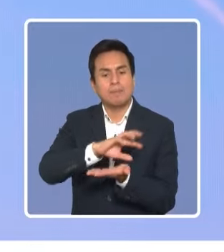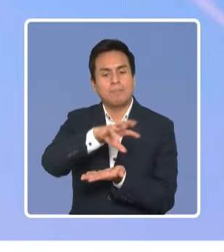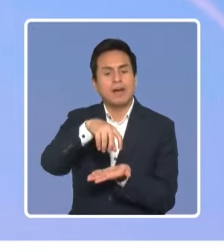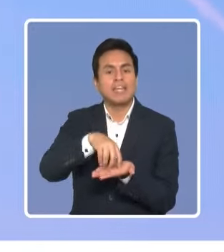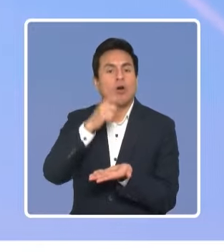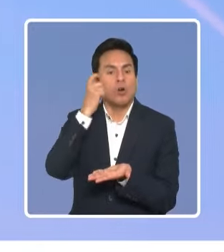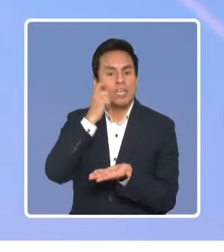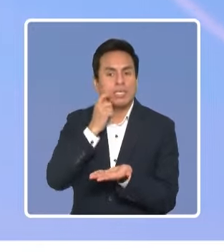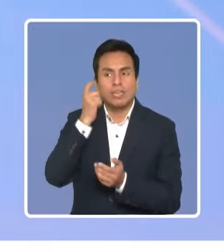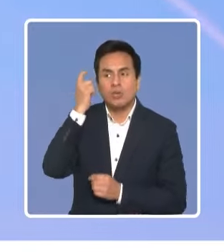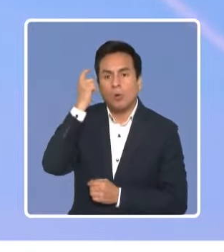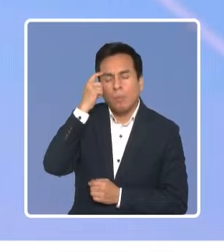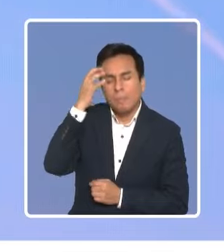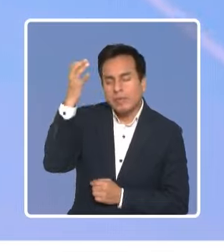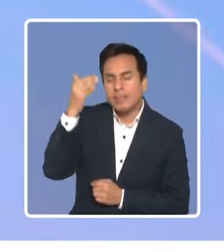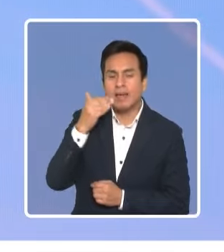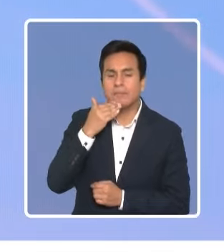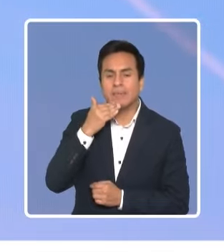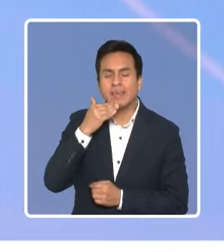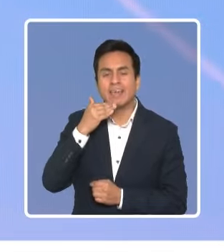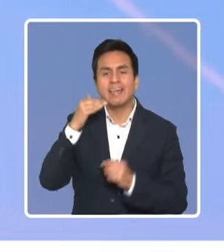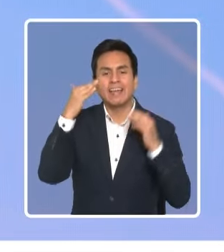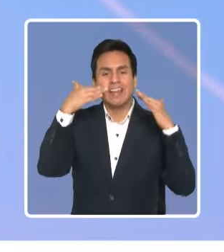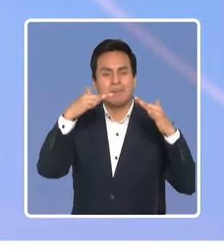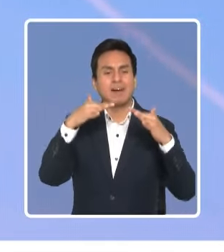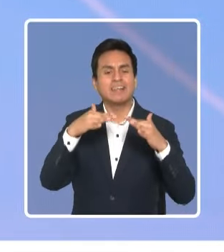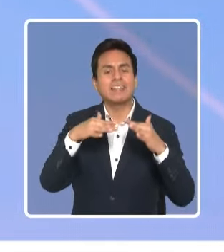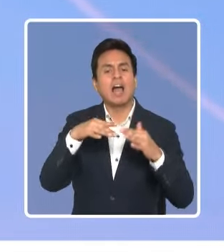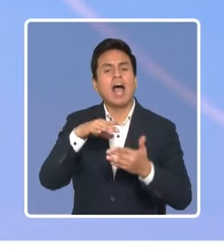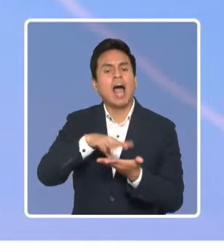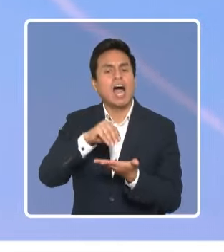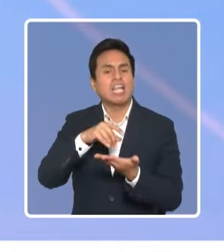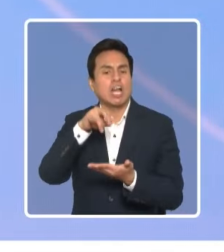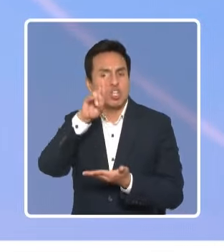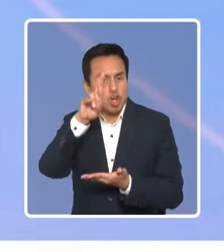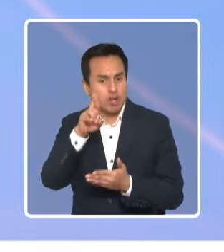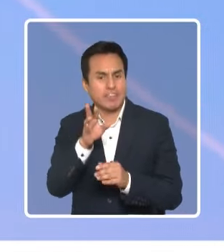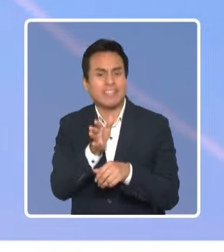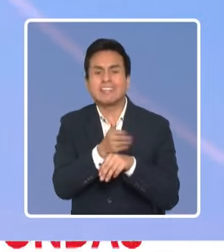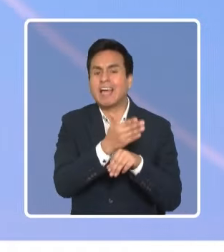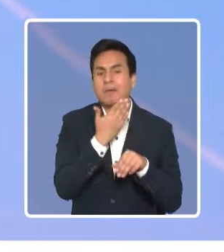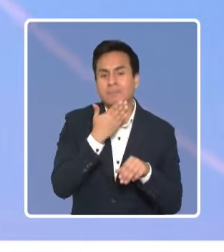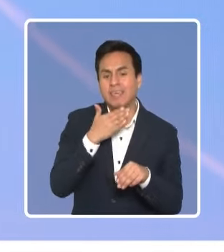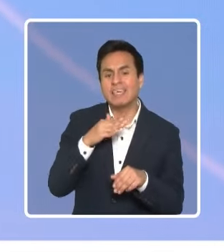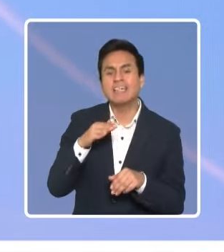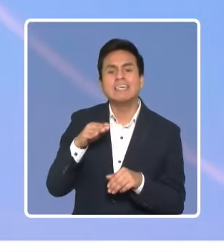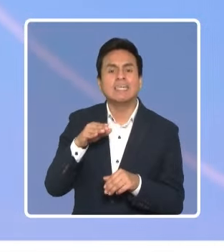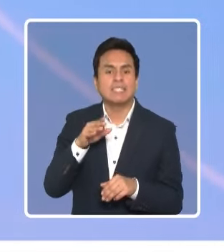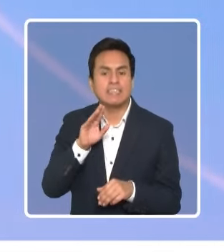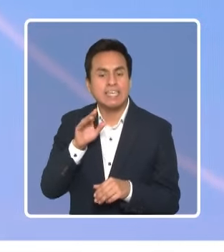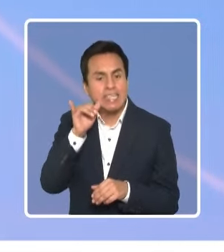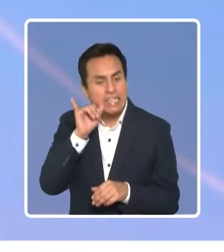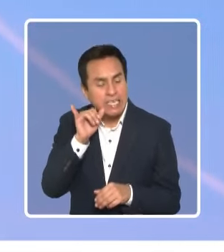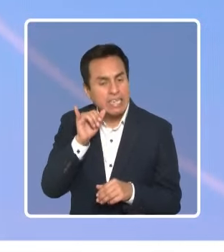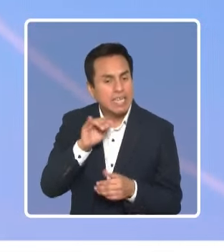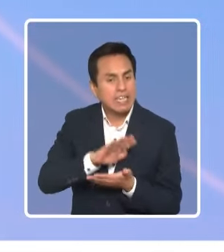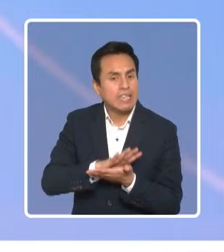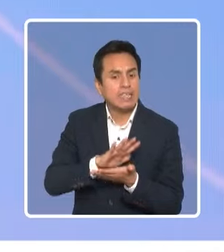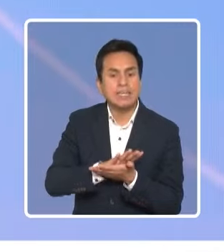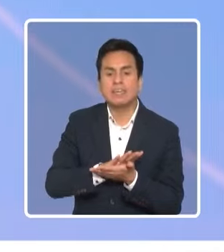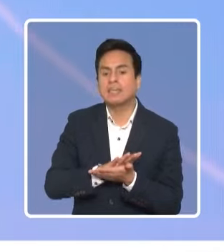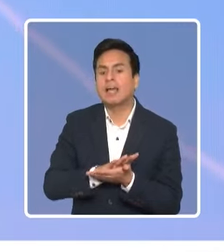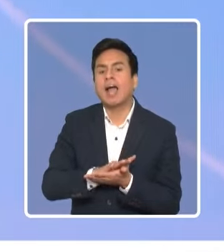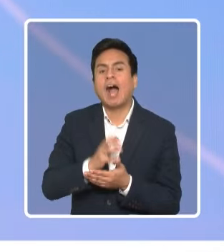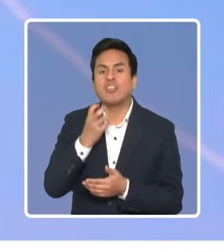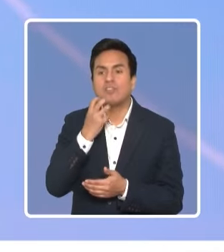Parque O'Higgins y pienso también en las ramadas al pie del Morro en Arica, en la fiesta de la chilenidad de Iquique, en la ramada en